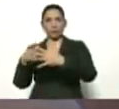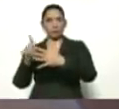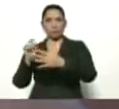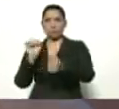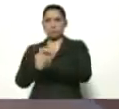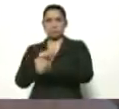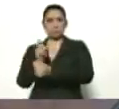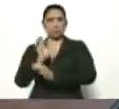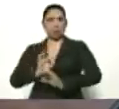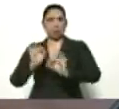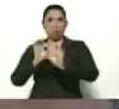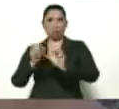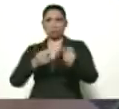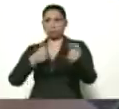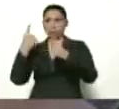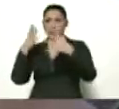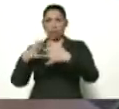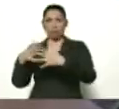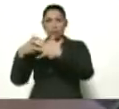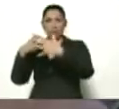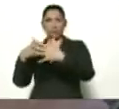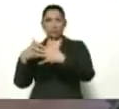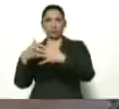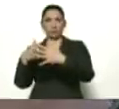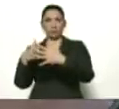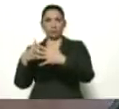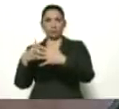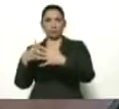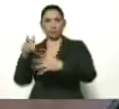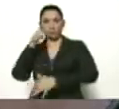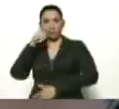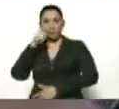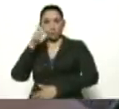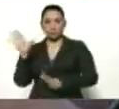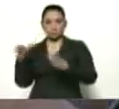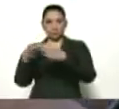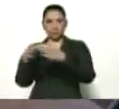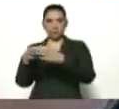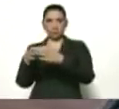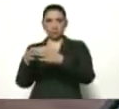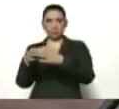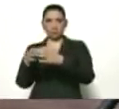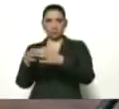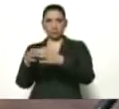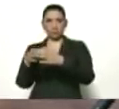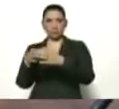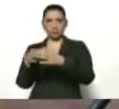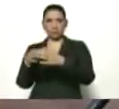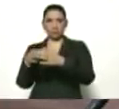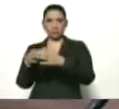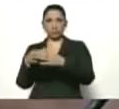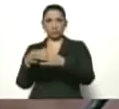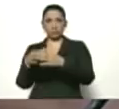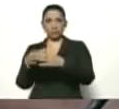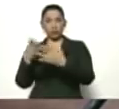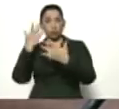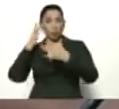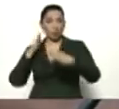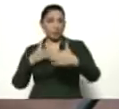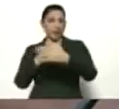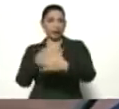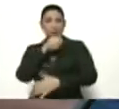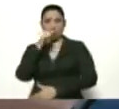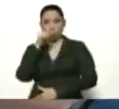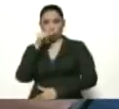verdad es ser el modus operandi de la agencia de antidrogas supuestamente antidrogas